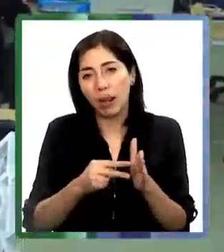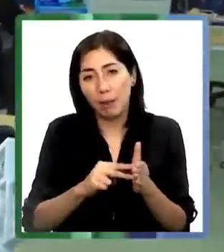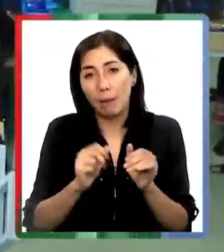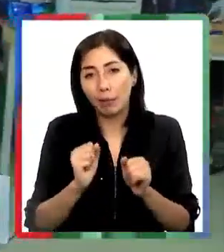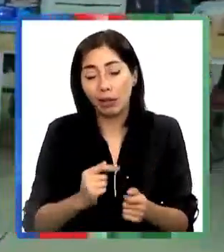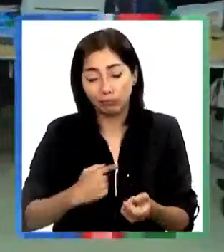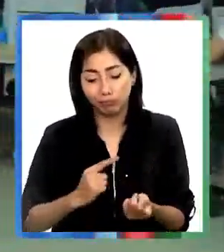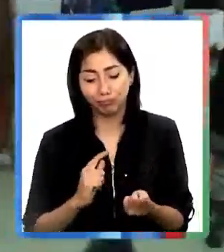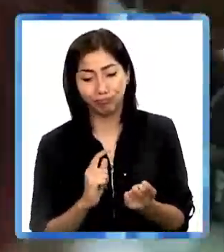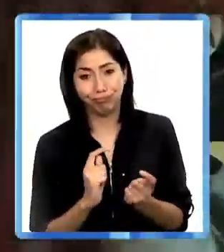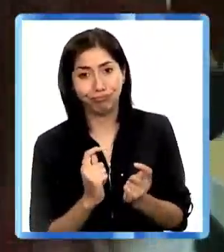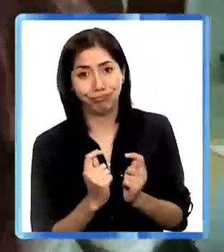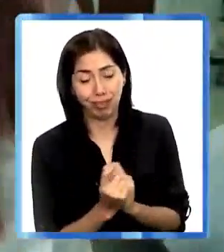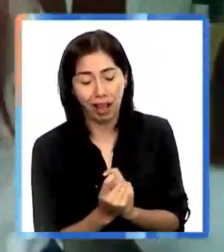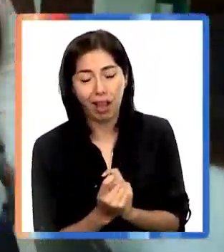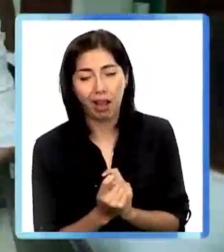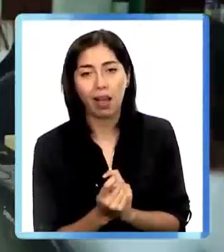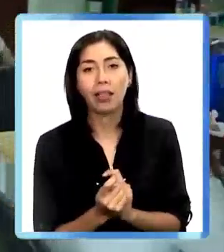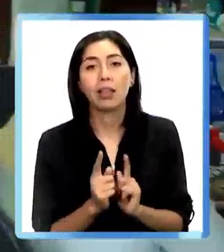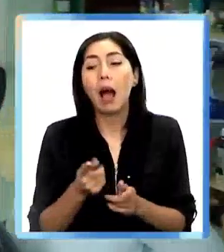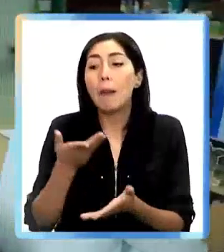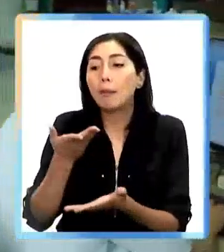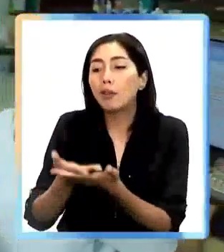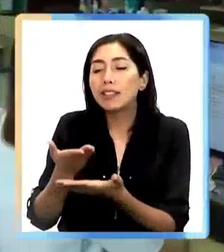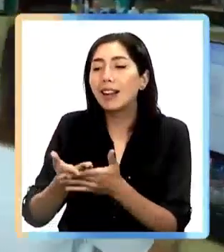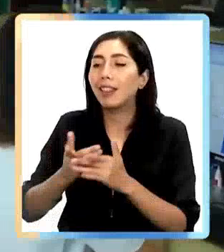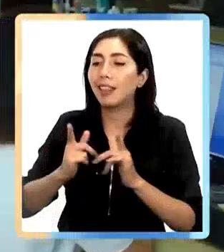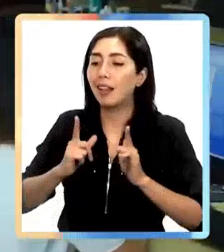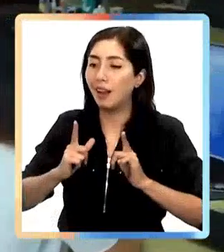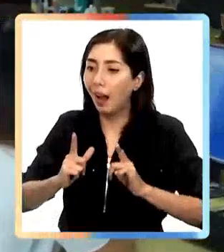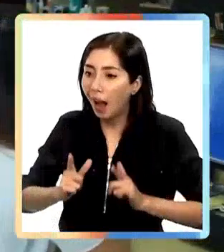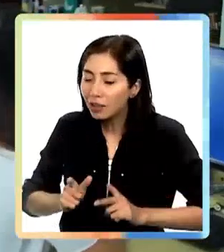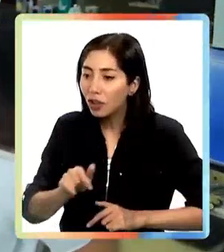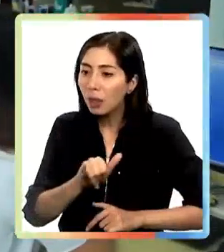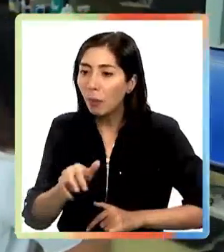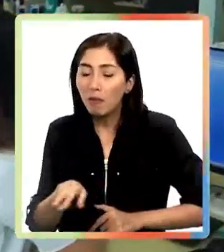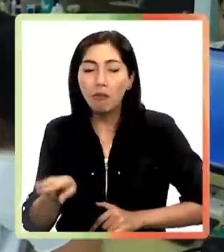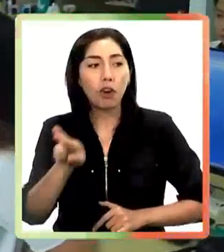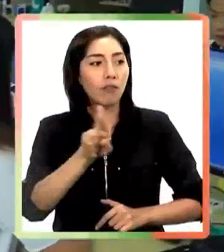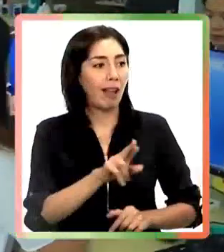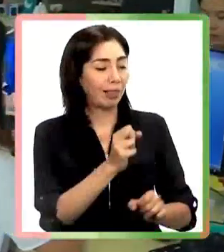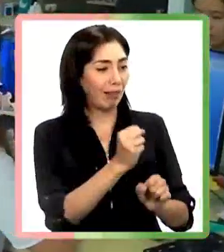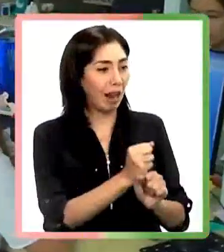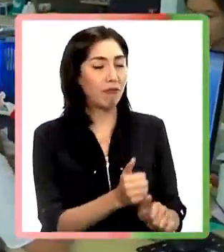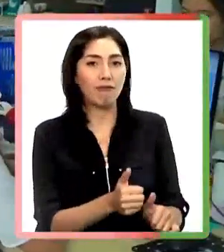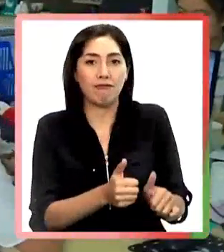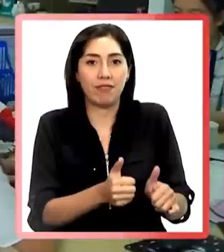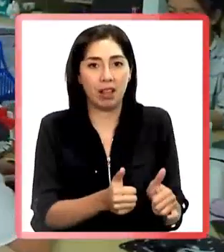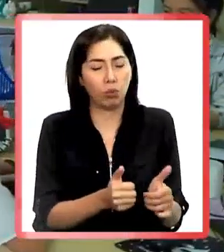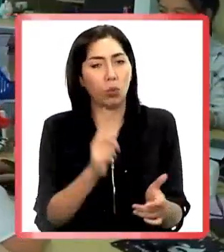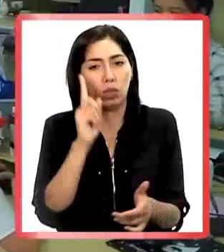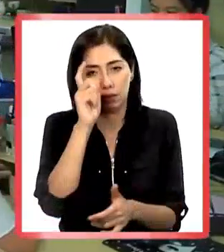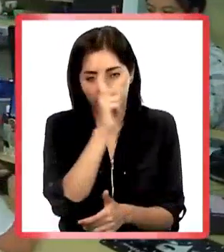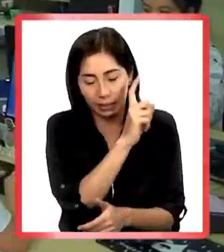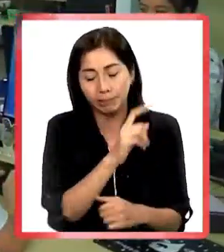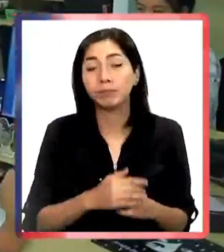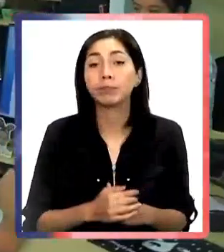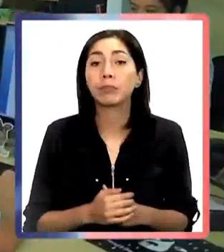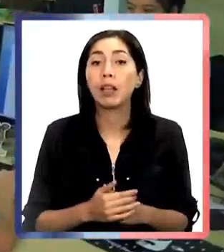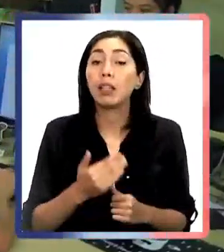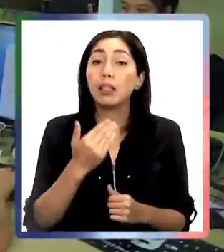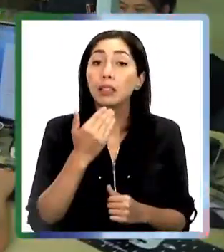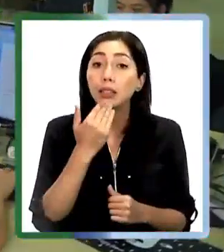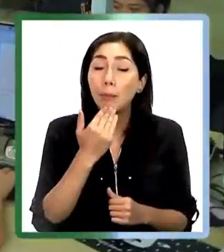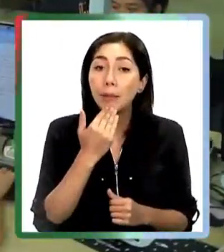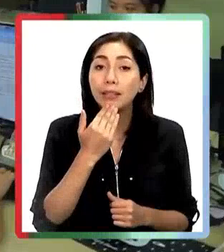para aprovechar adecuadamente el descanso y generar un regreso en buenas condiciones. Y por otra